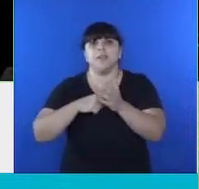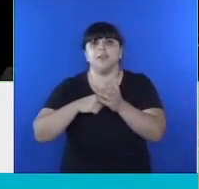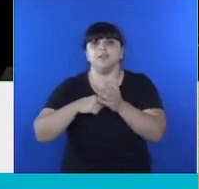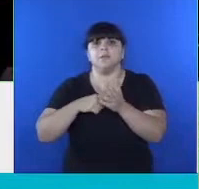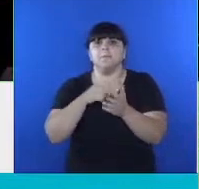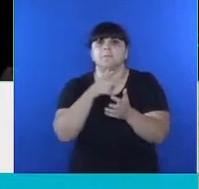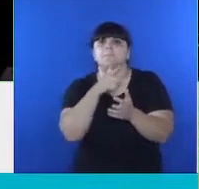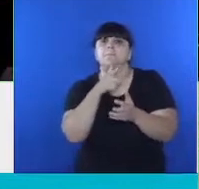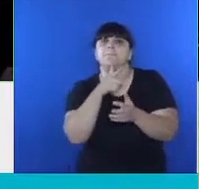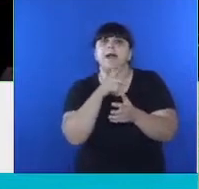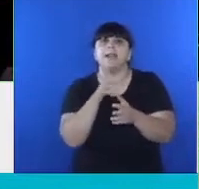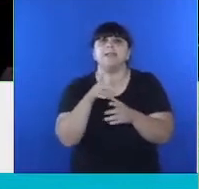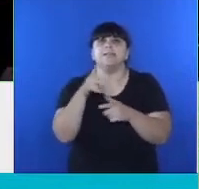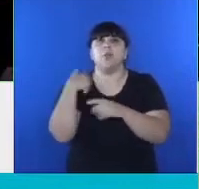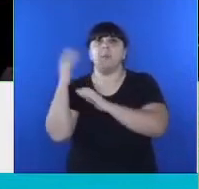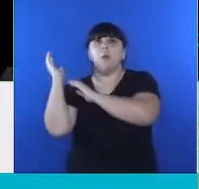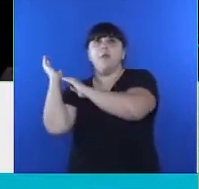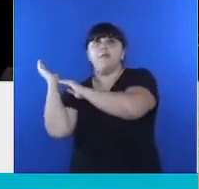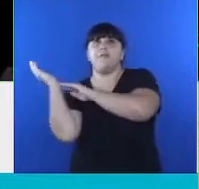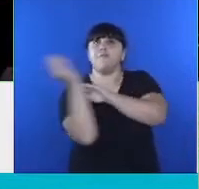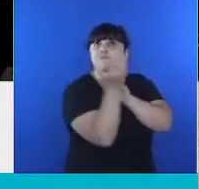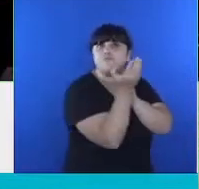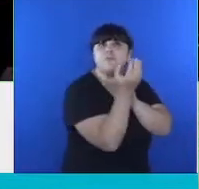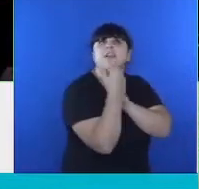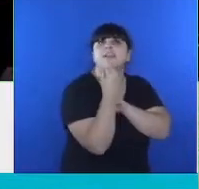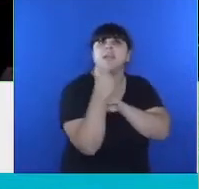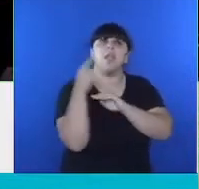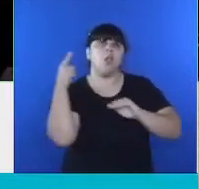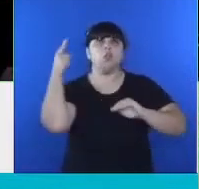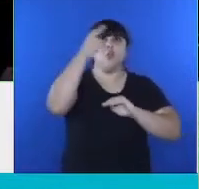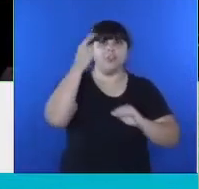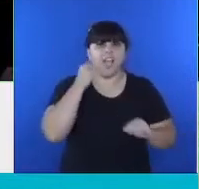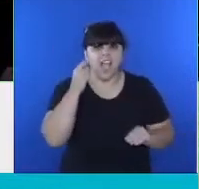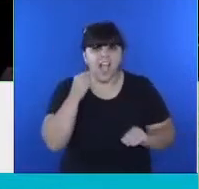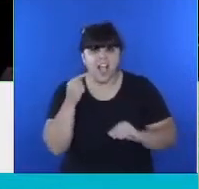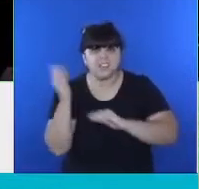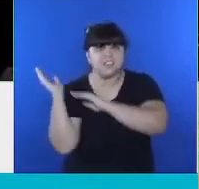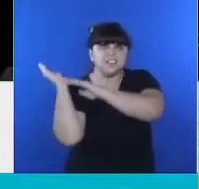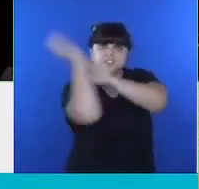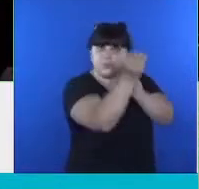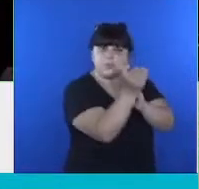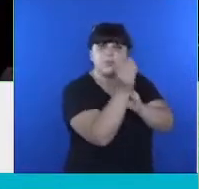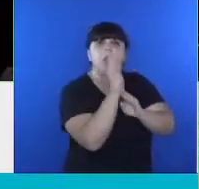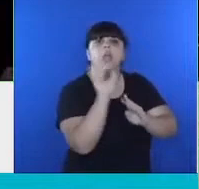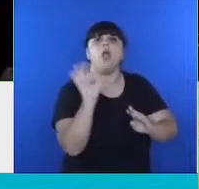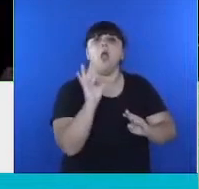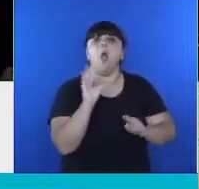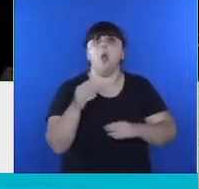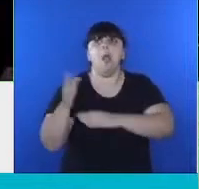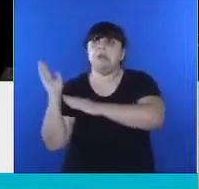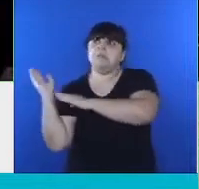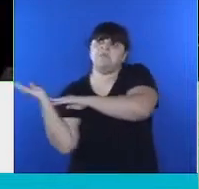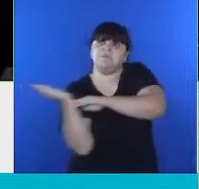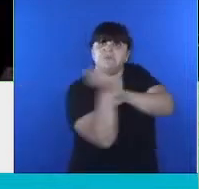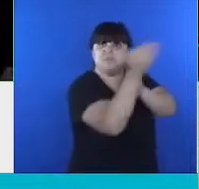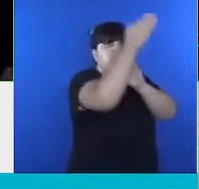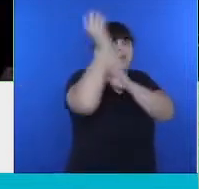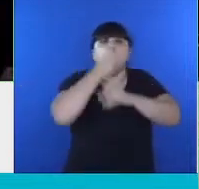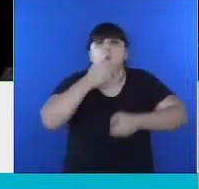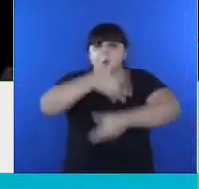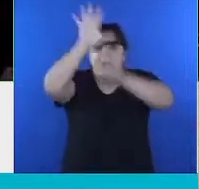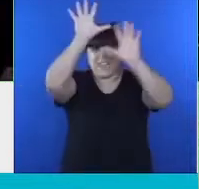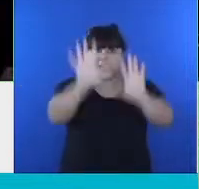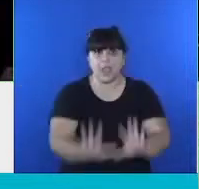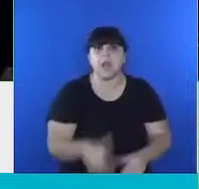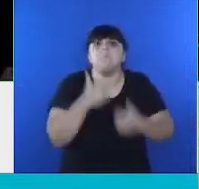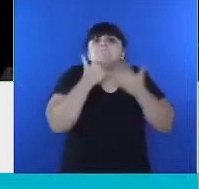está dada para perjudicar al gobernador o si realmente no tiene límites y no importa